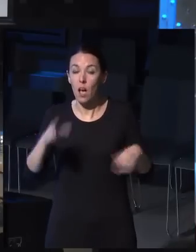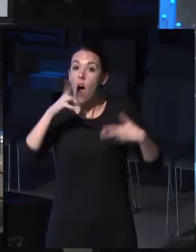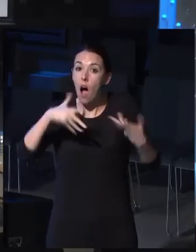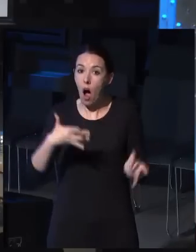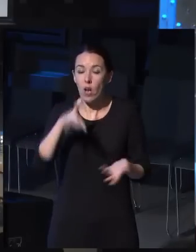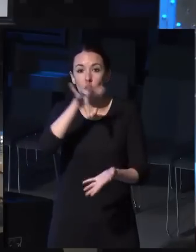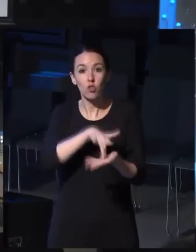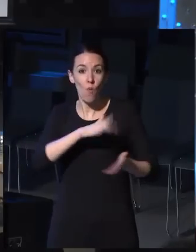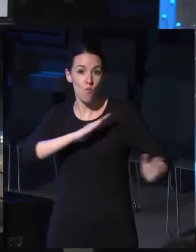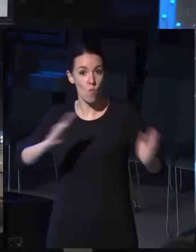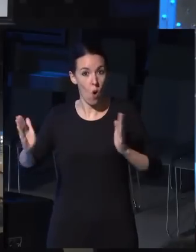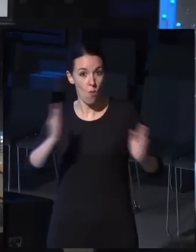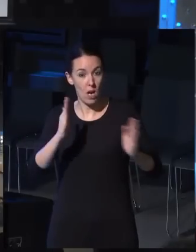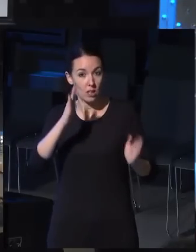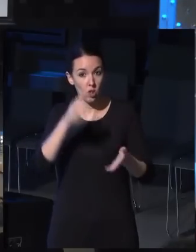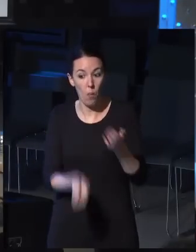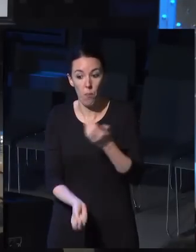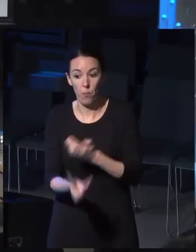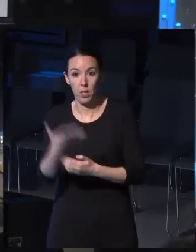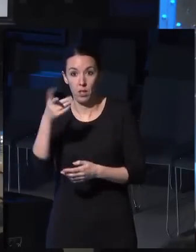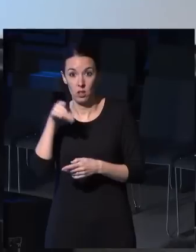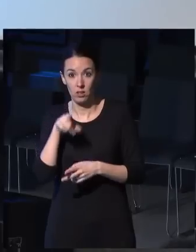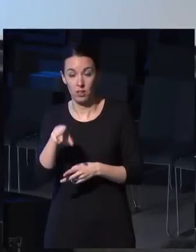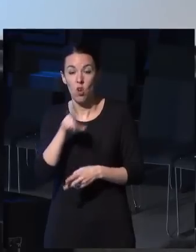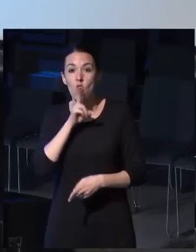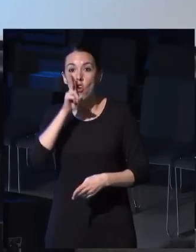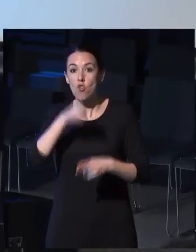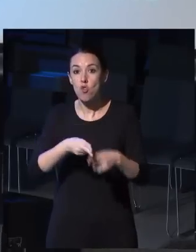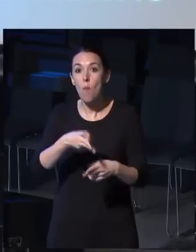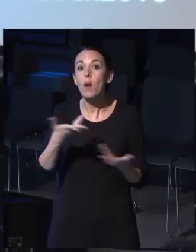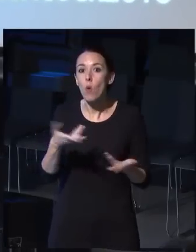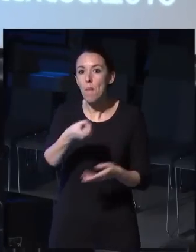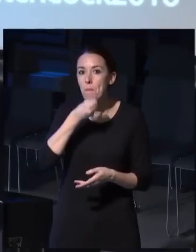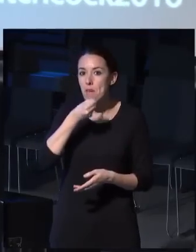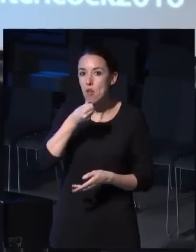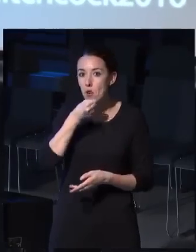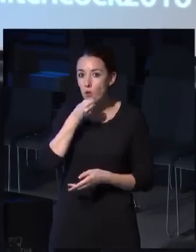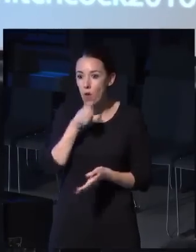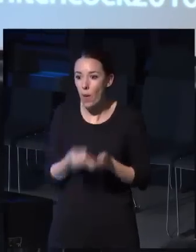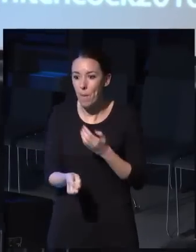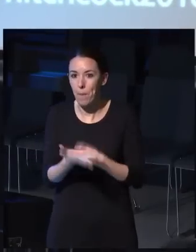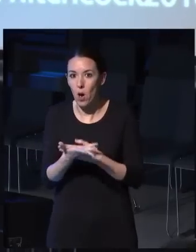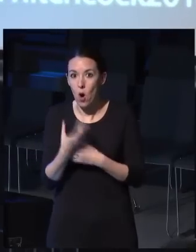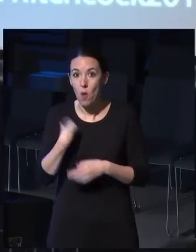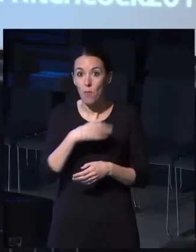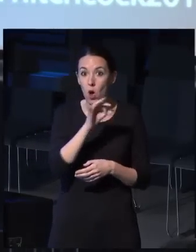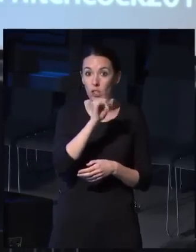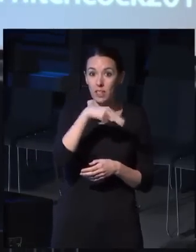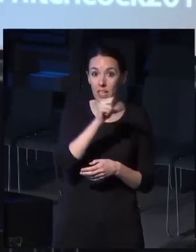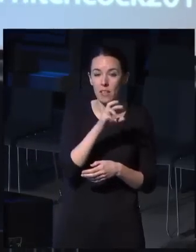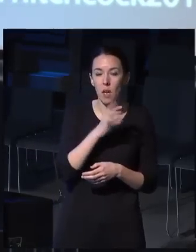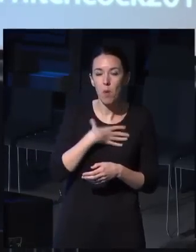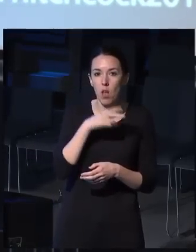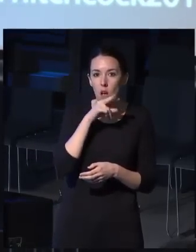Ahora, llegó un momento en el cual apareció esta cosa llamada micrófono, se perfeccionó y Sinatra ya podía susurrar y de